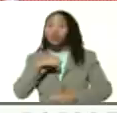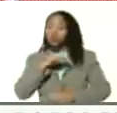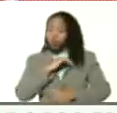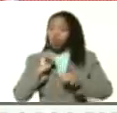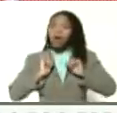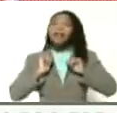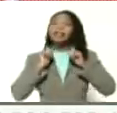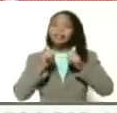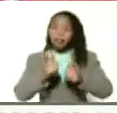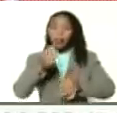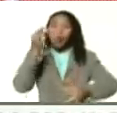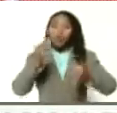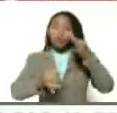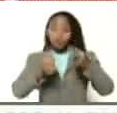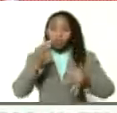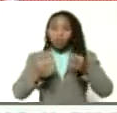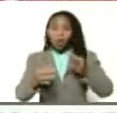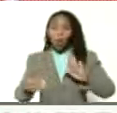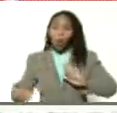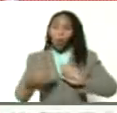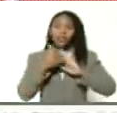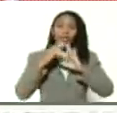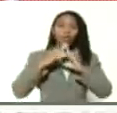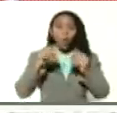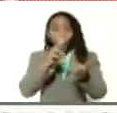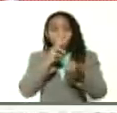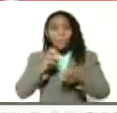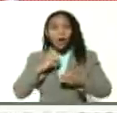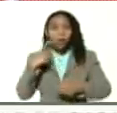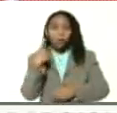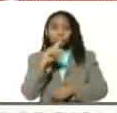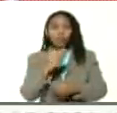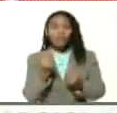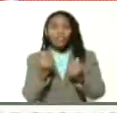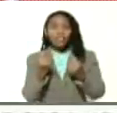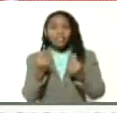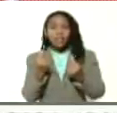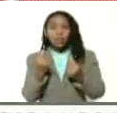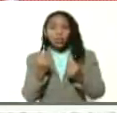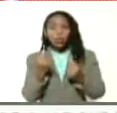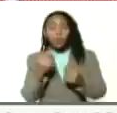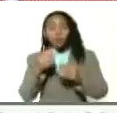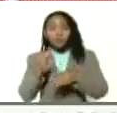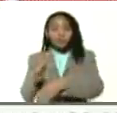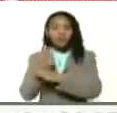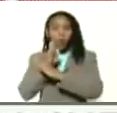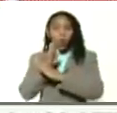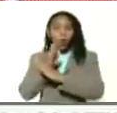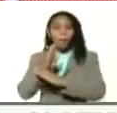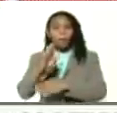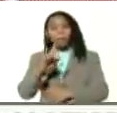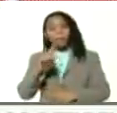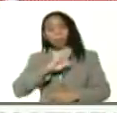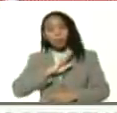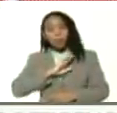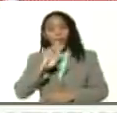iniciado juicios contra todos los bancos que tienen recursos financieros líquidos bloqueados de Venezuela.